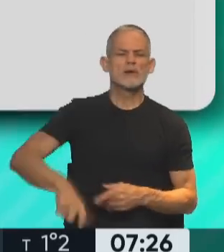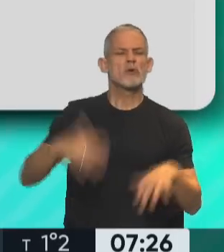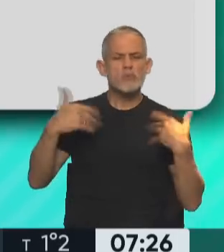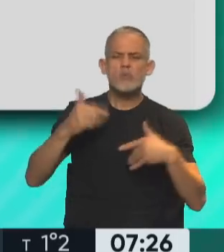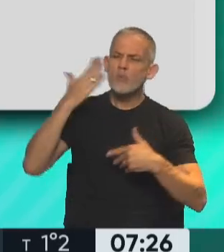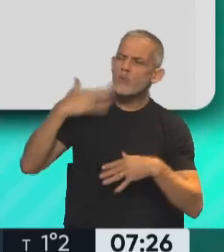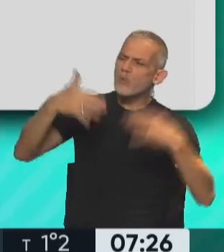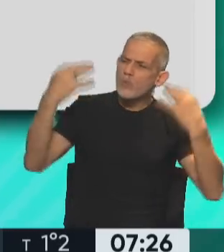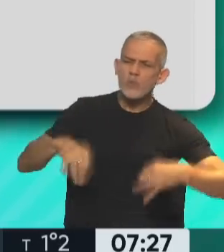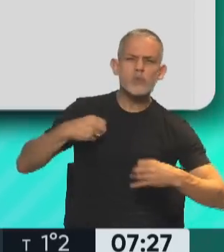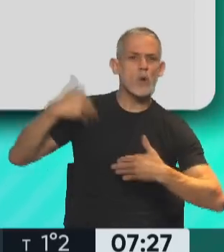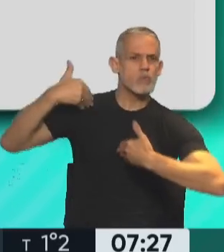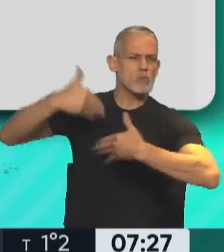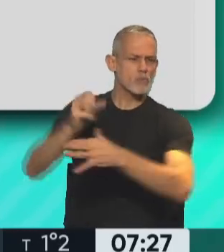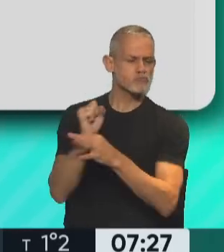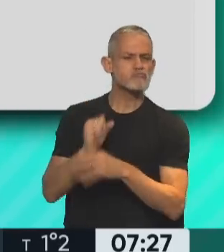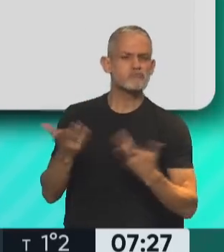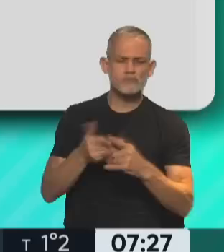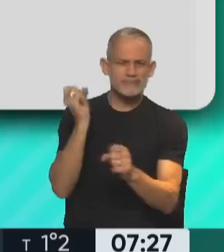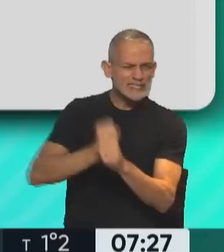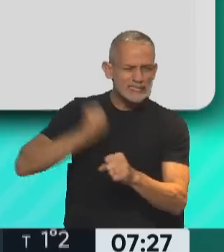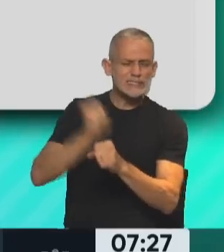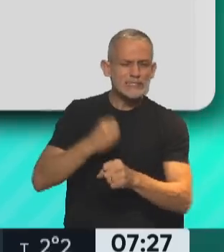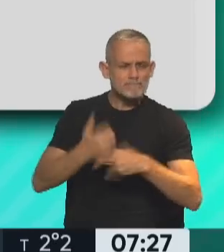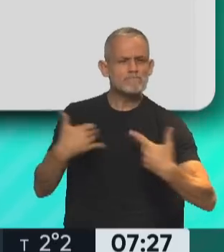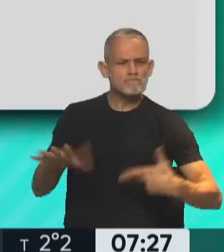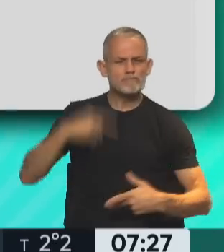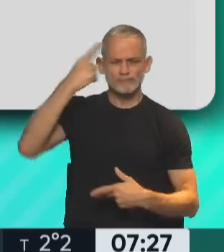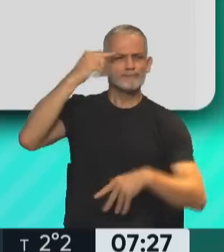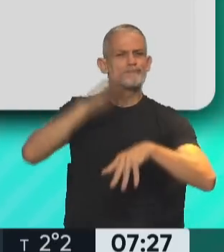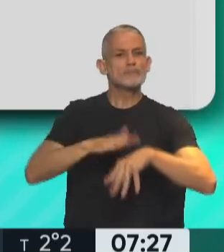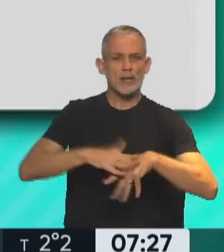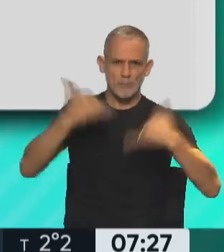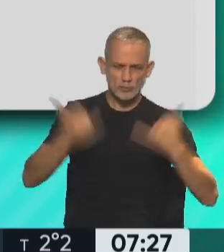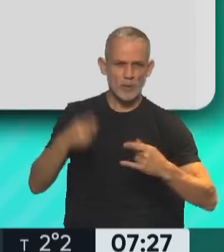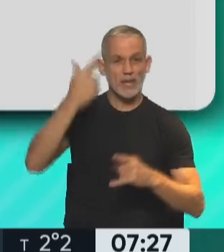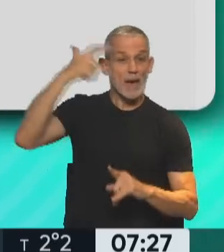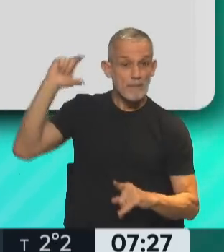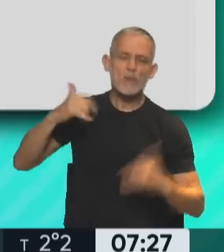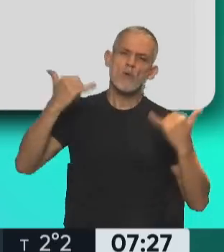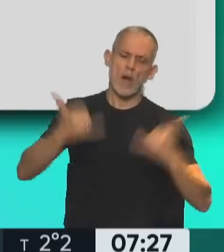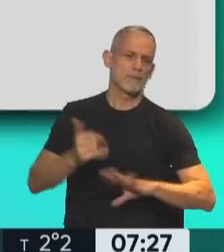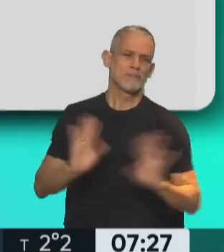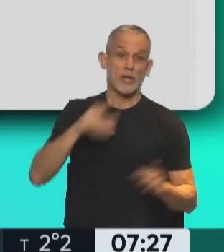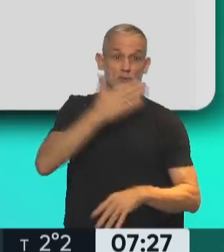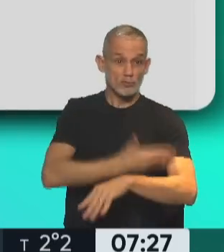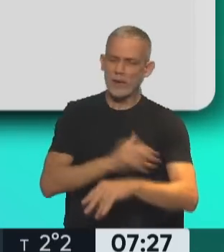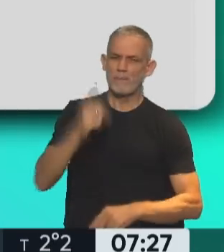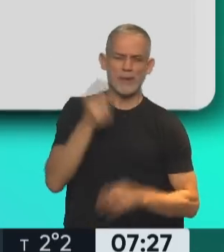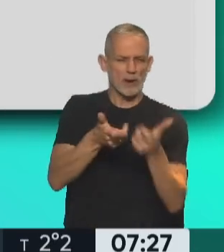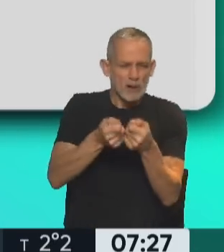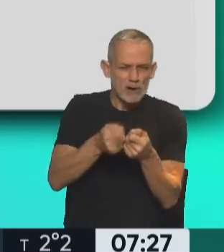calidad humana y amplia formación profesional, una trabajadora incansable con gran sentido de la responsabilidad y destacada experiencia. Fue el primero, Daniel